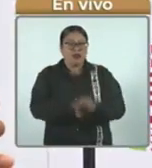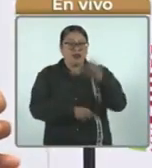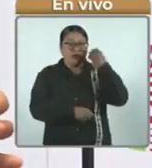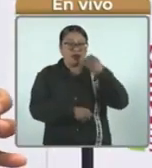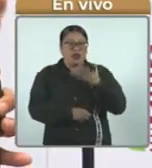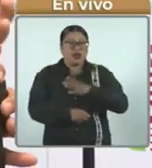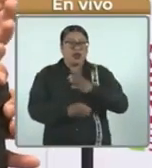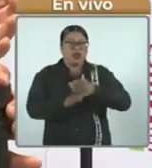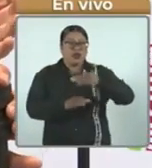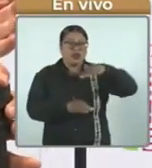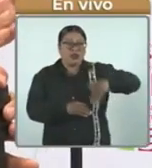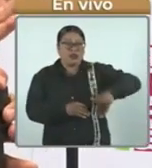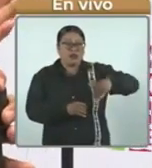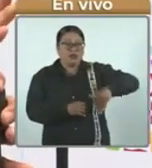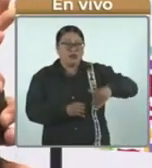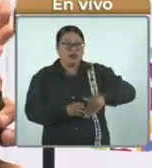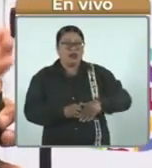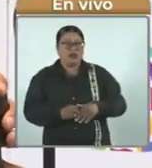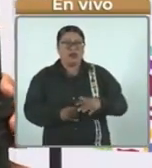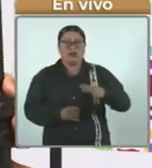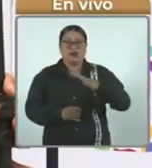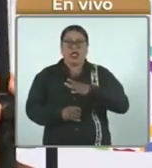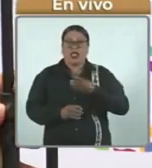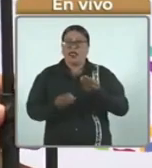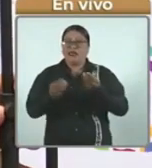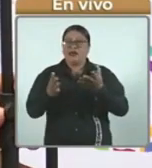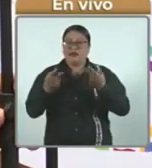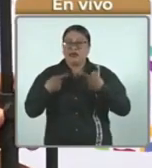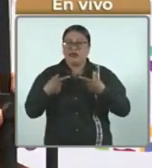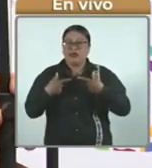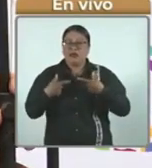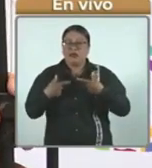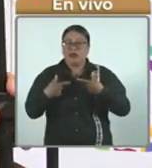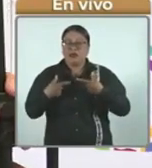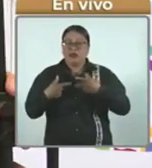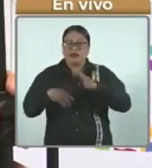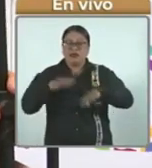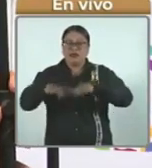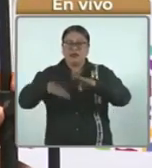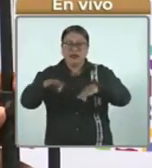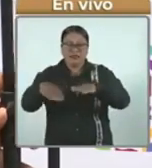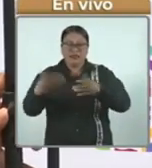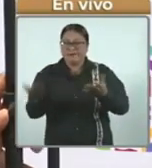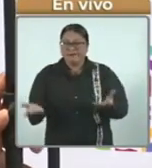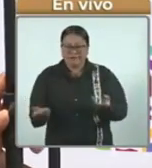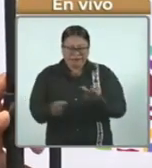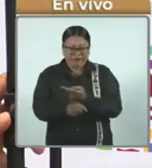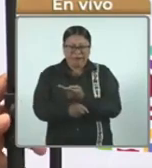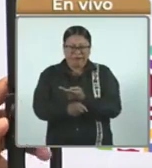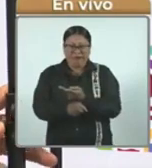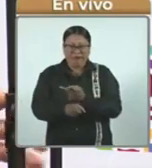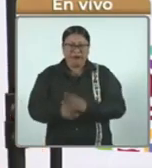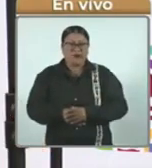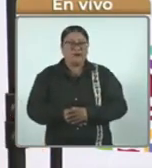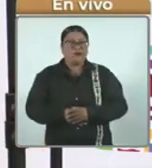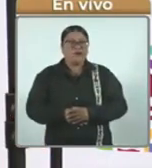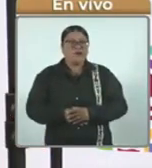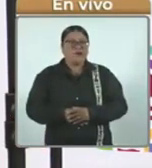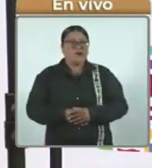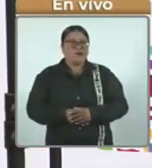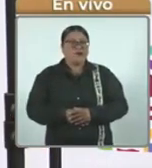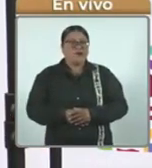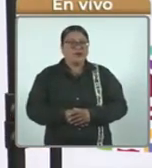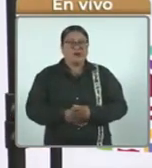pues recientemente ha habido una cadenita de sucesos desagradables en ese sentido?